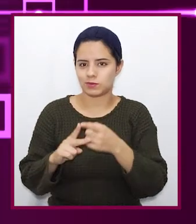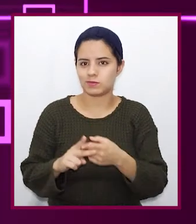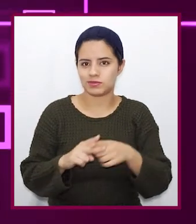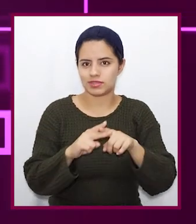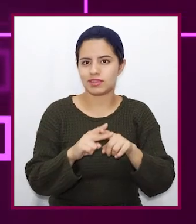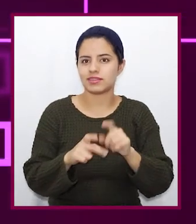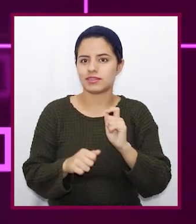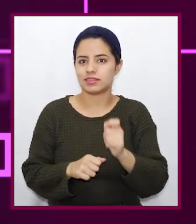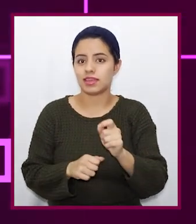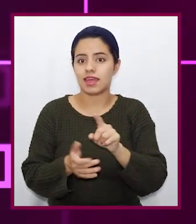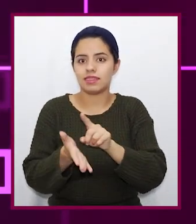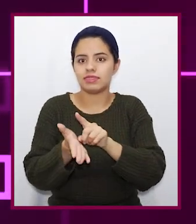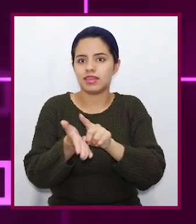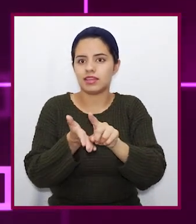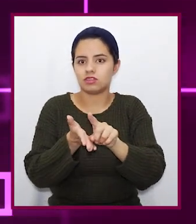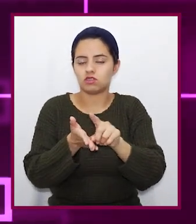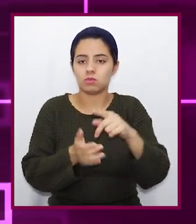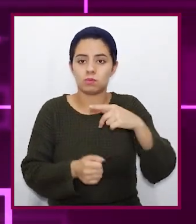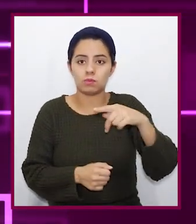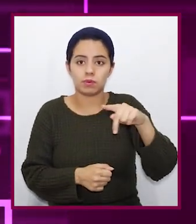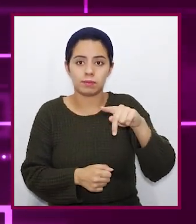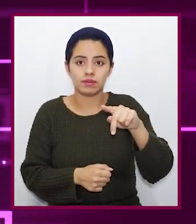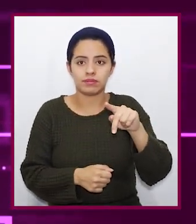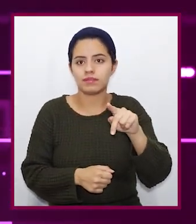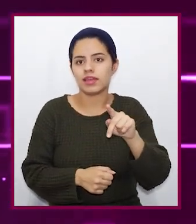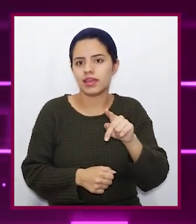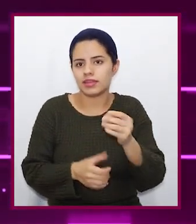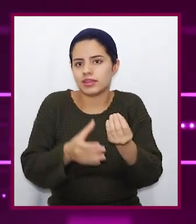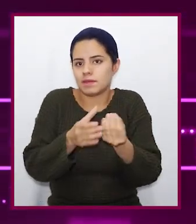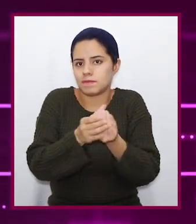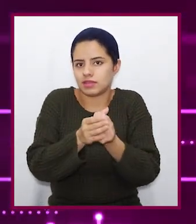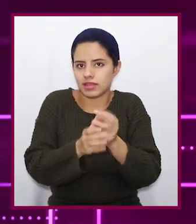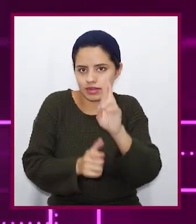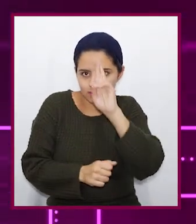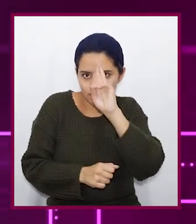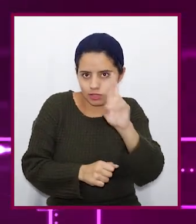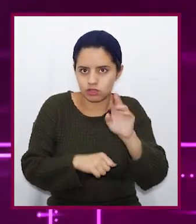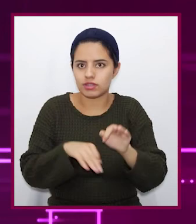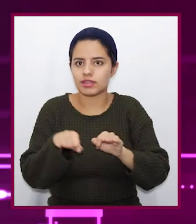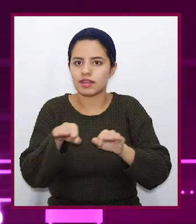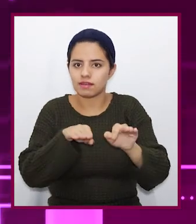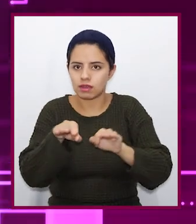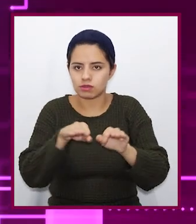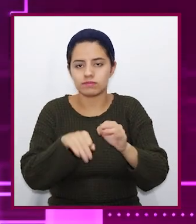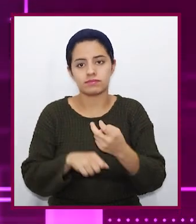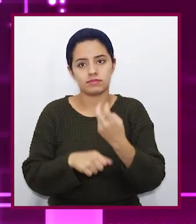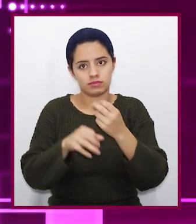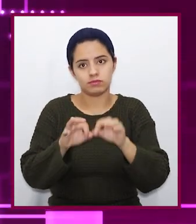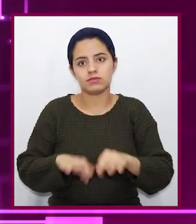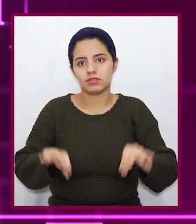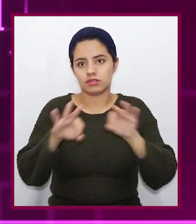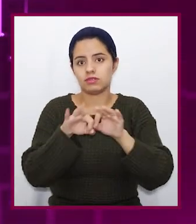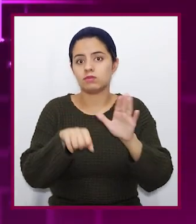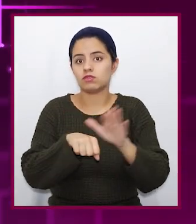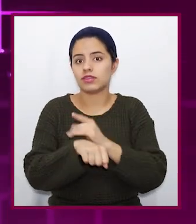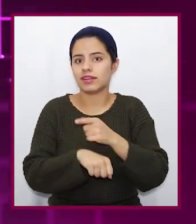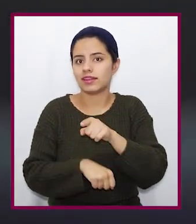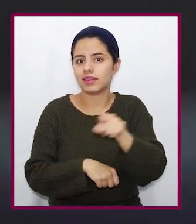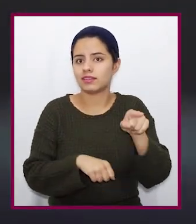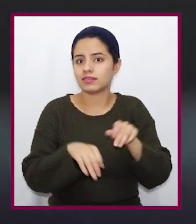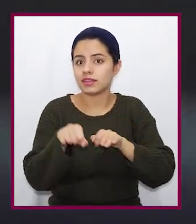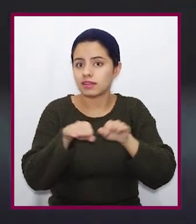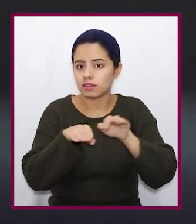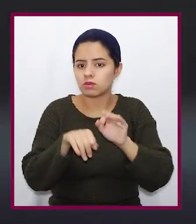derecho a la intimidad en el ámbito laboral. Este punto es muy importante porque permite a los trabajadores tener derecho a la protección de su